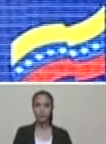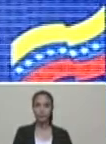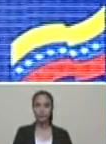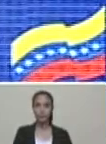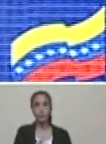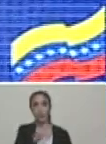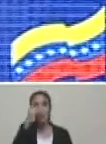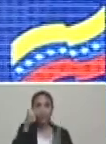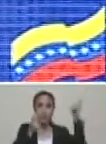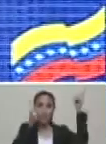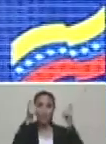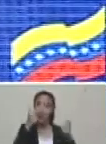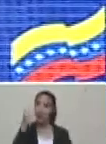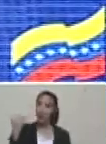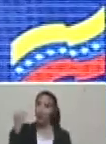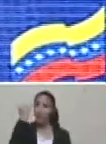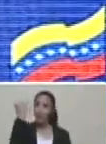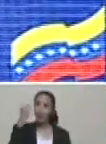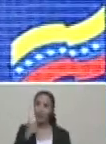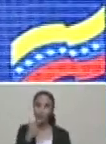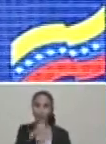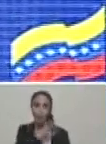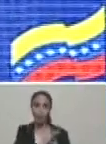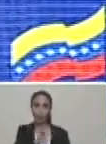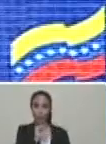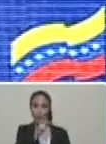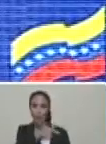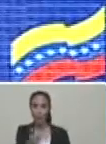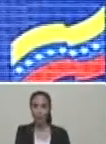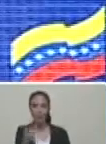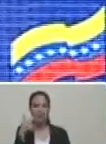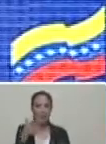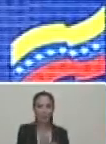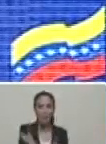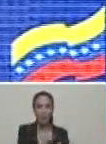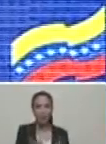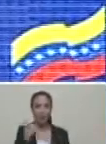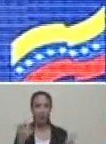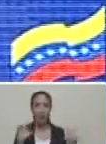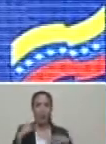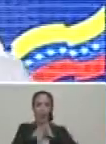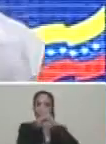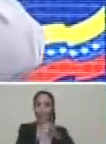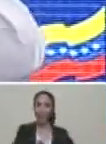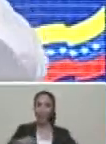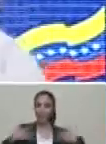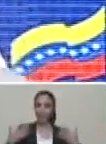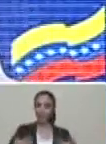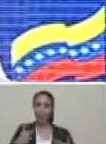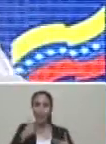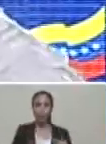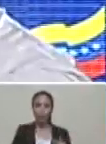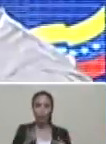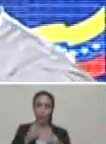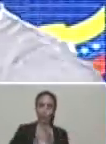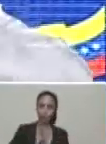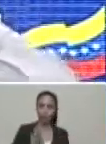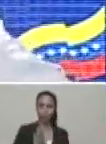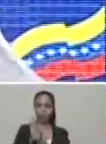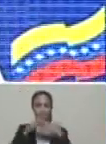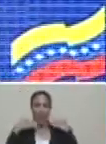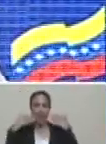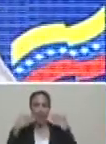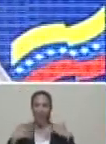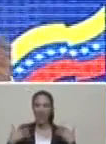Comandante Chávez ponía como centro del socialismo bolivariano la construcción de la felicidad social, la felicidad de